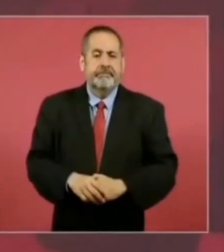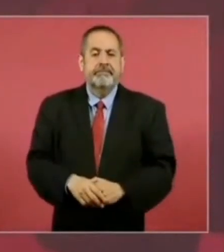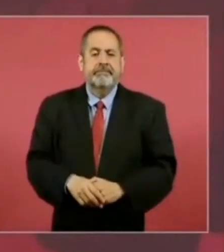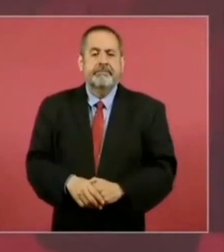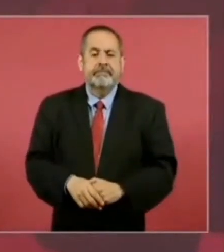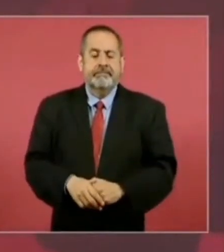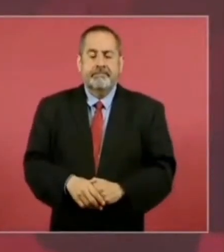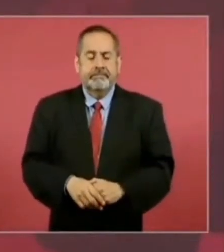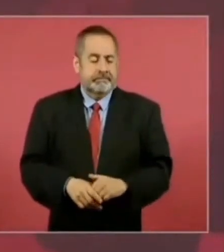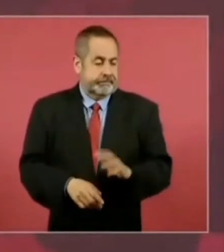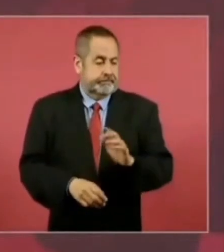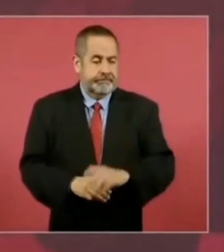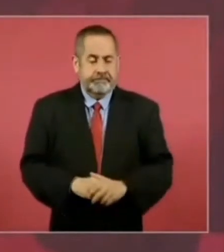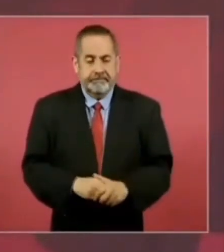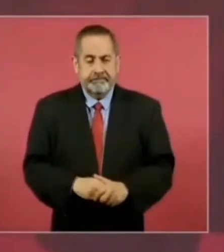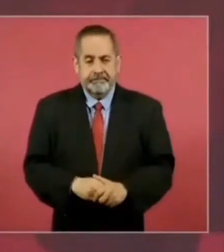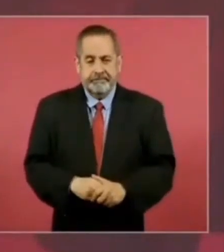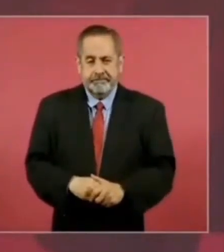Entonces,